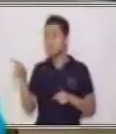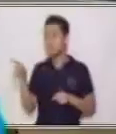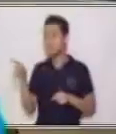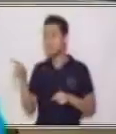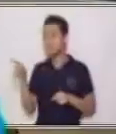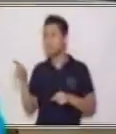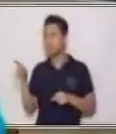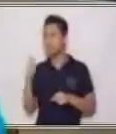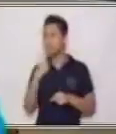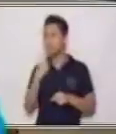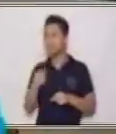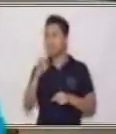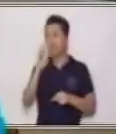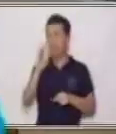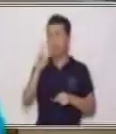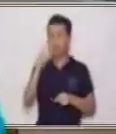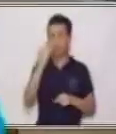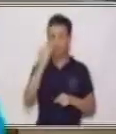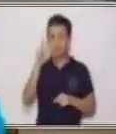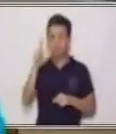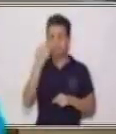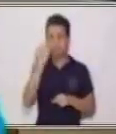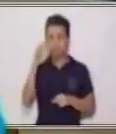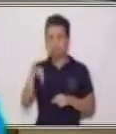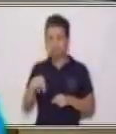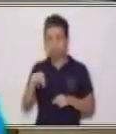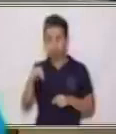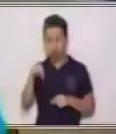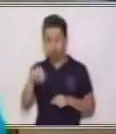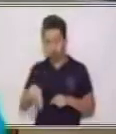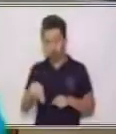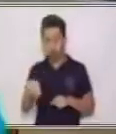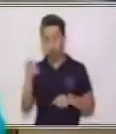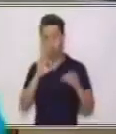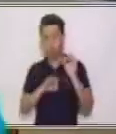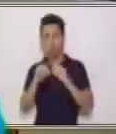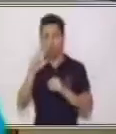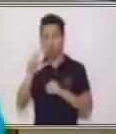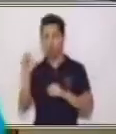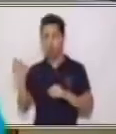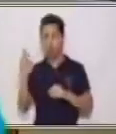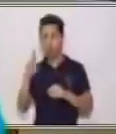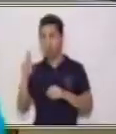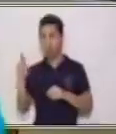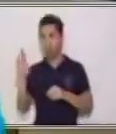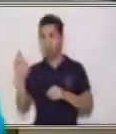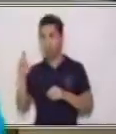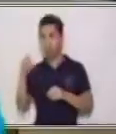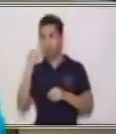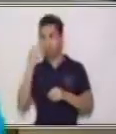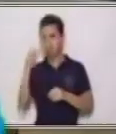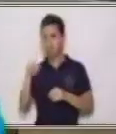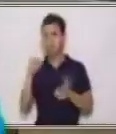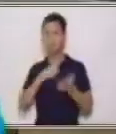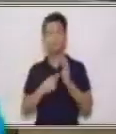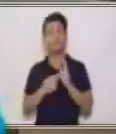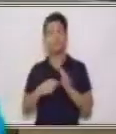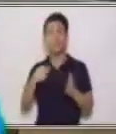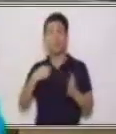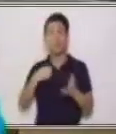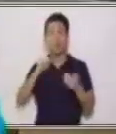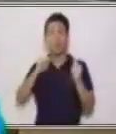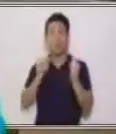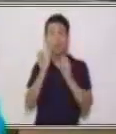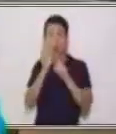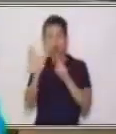una corrección o edición, y en este caso sería pues el poder redactar. Te voy a colocar esto aquí como referencia